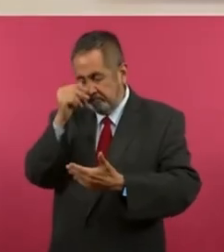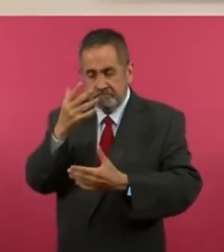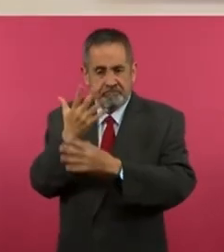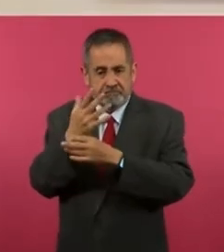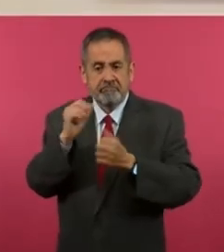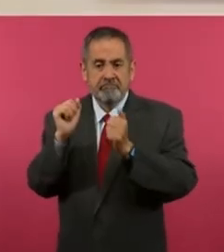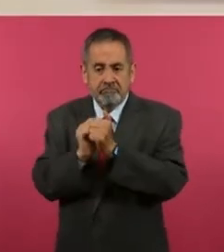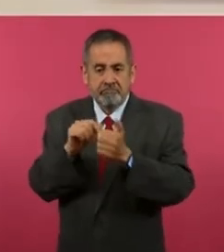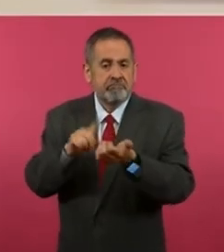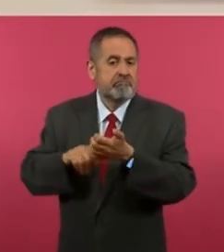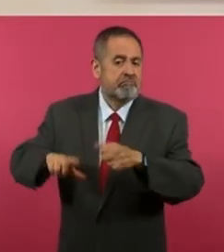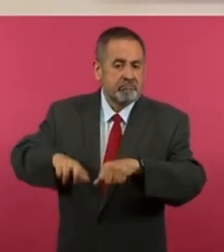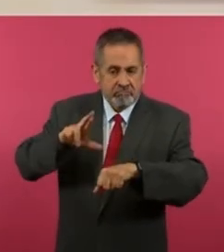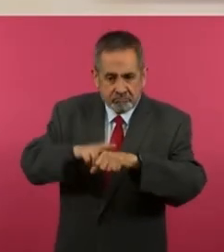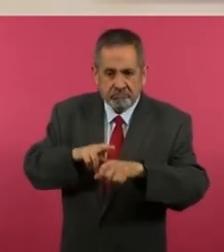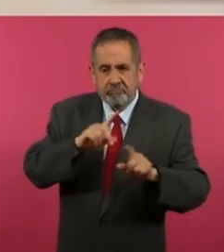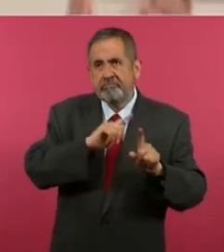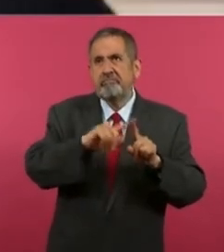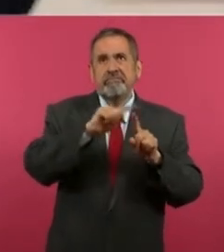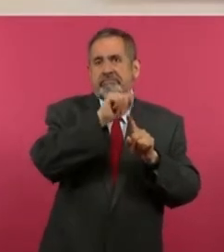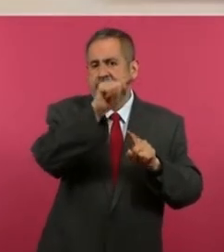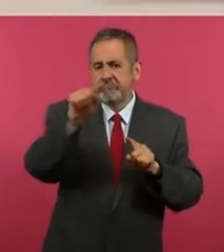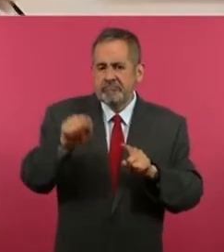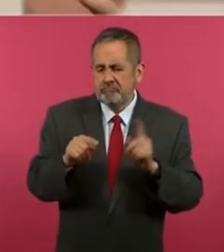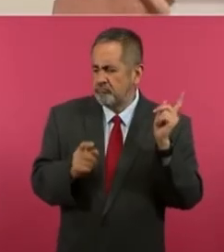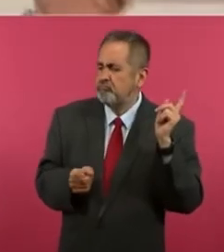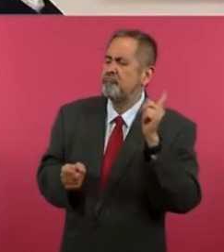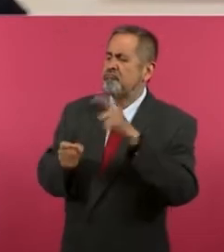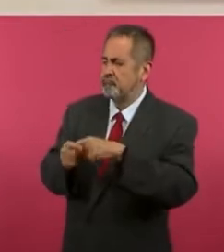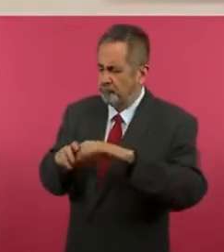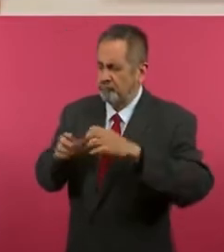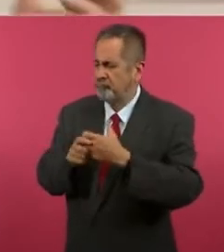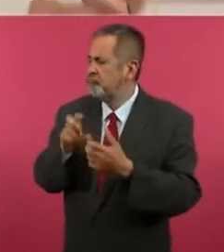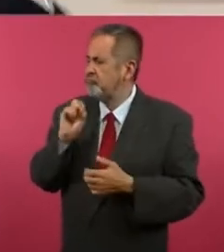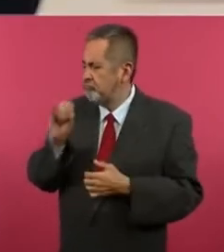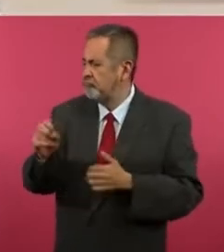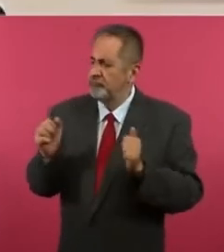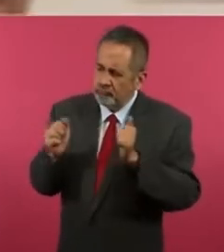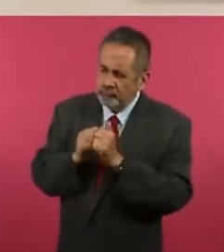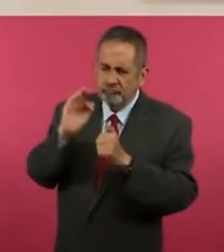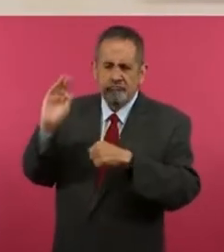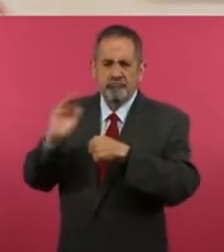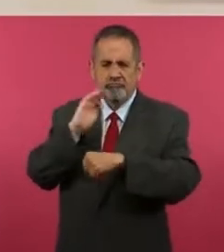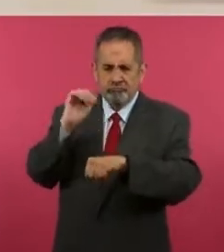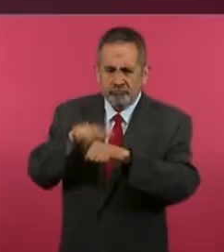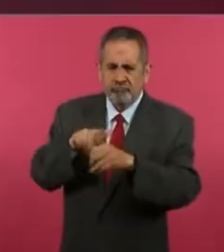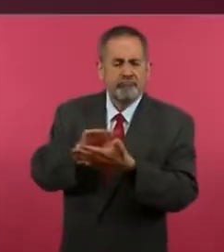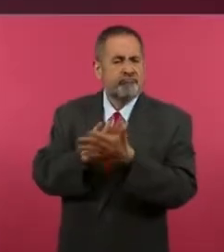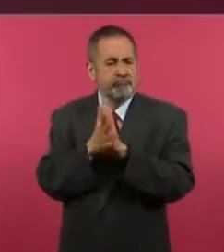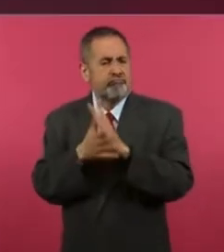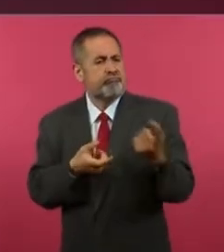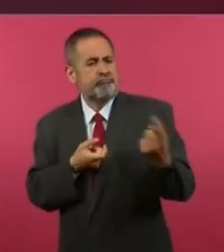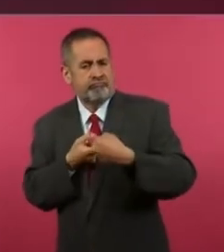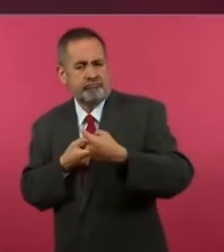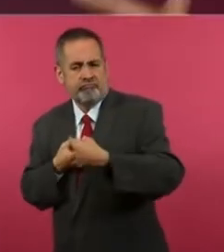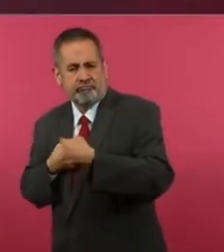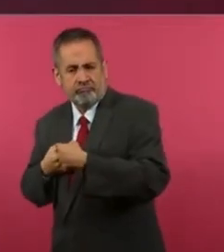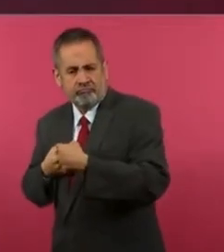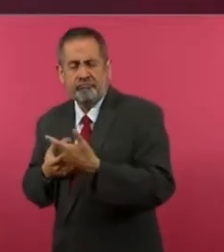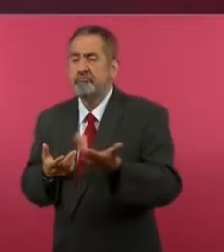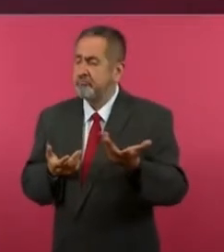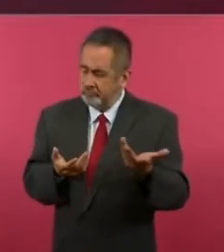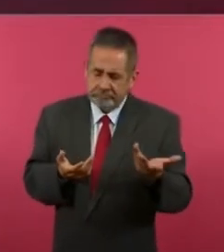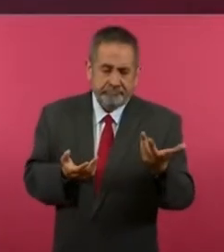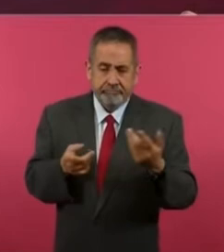suscritos por los gobernadores que se adhieren al modelo de federalización, ya los trabajadores y